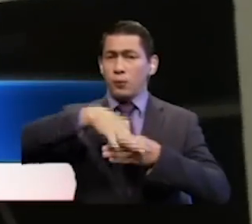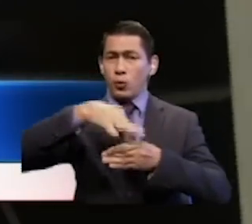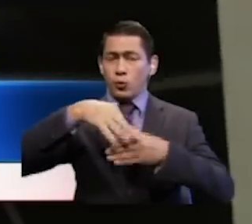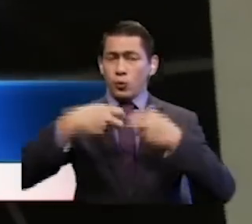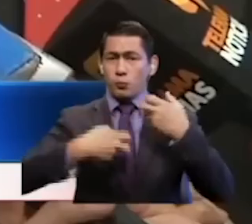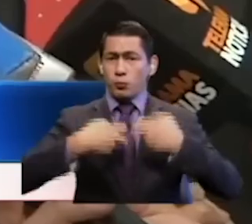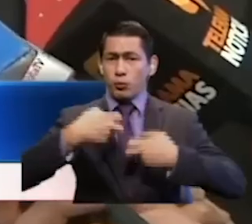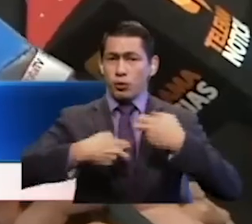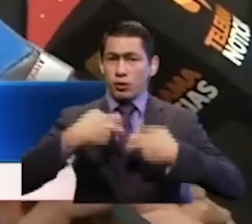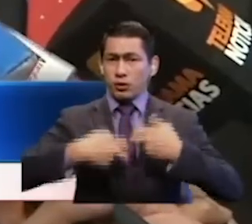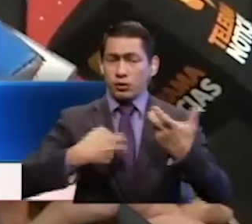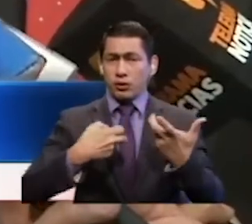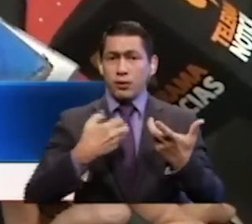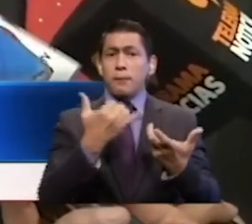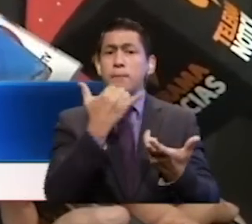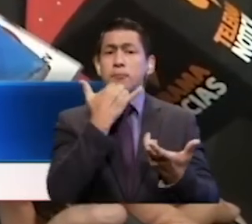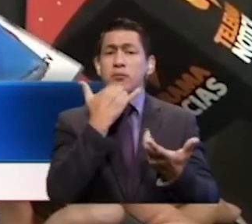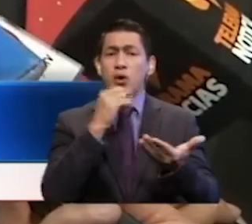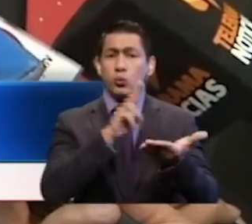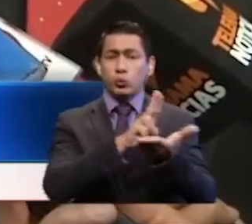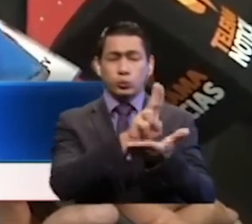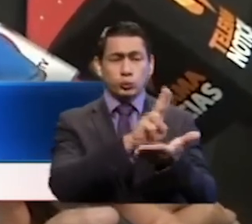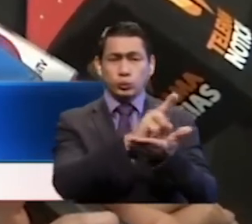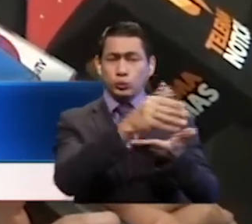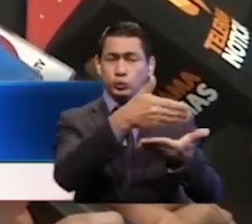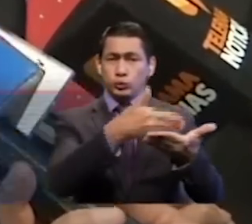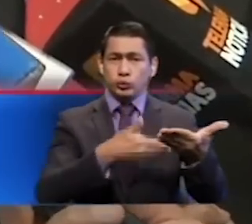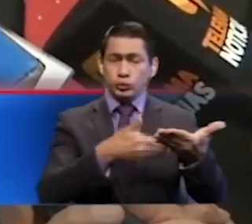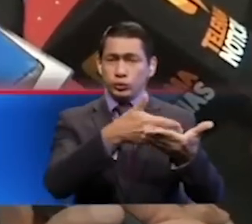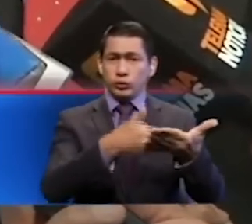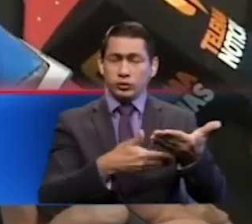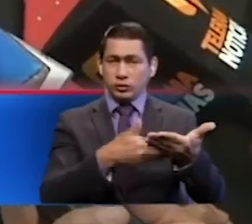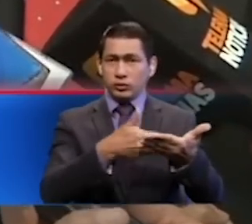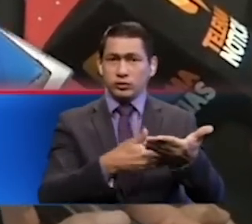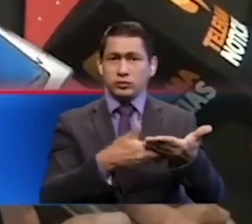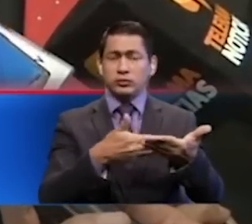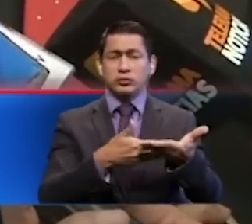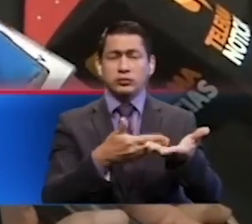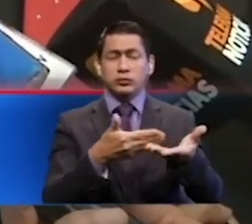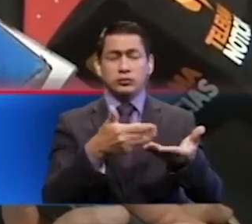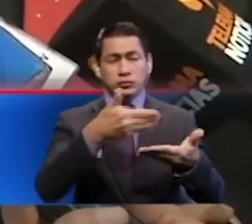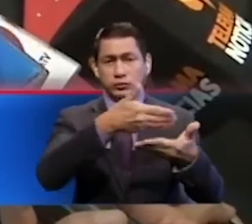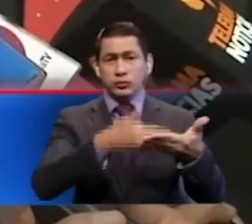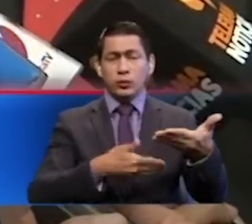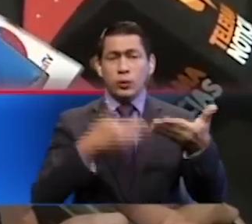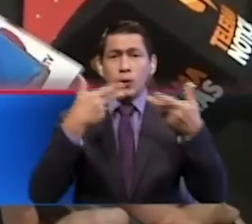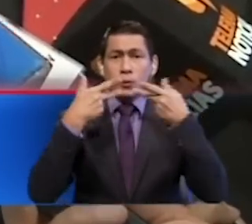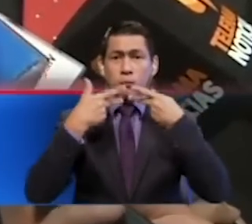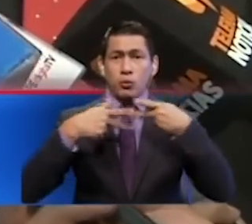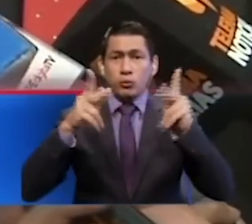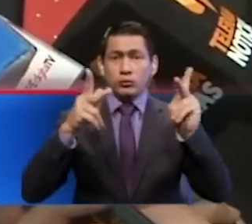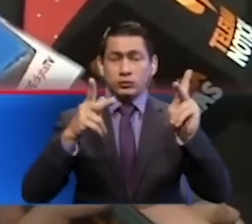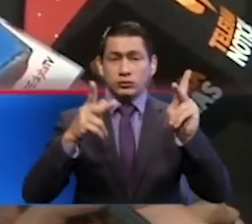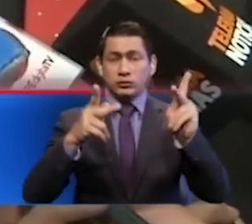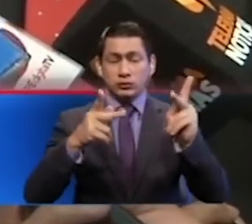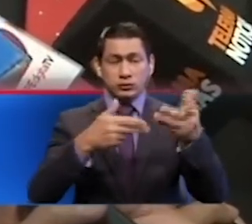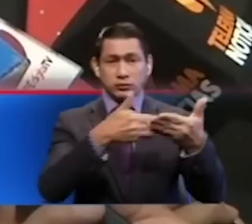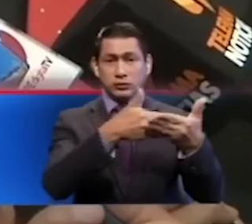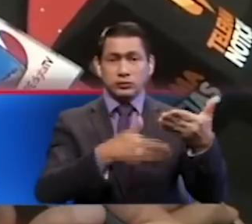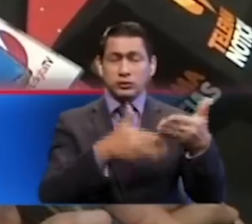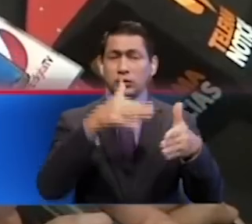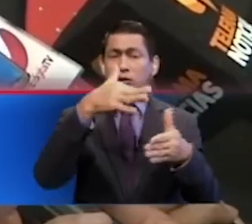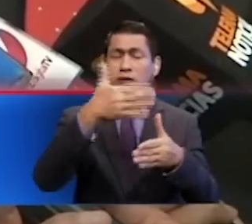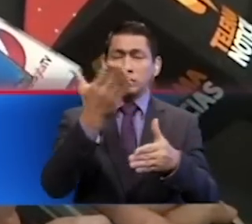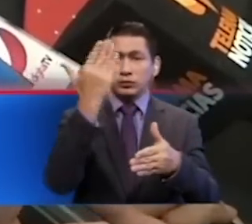significa manipulación, adulteración de documento público como son las actas de escrutinio,